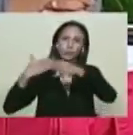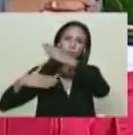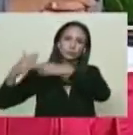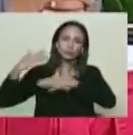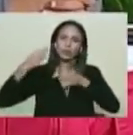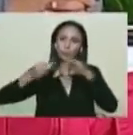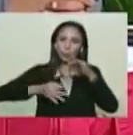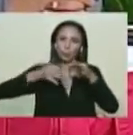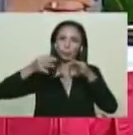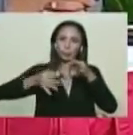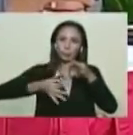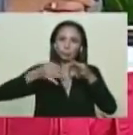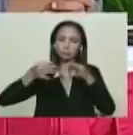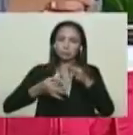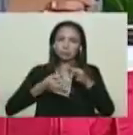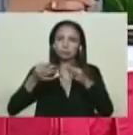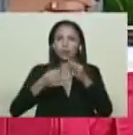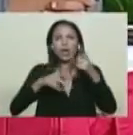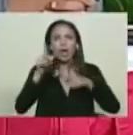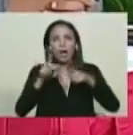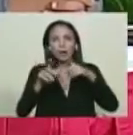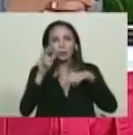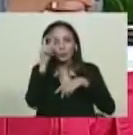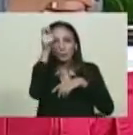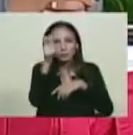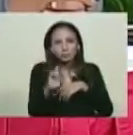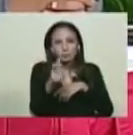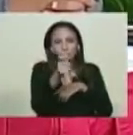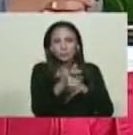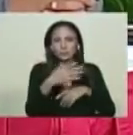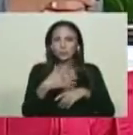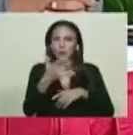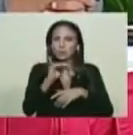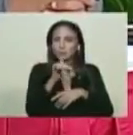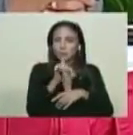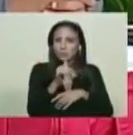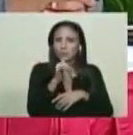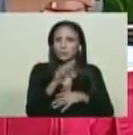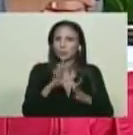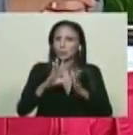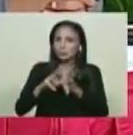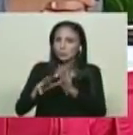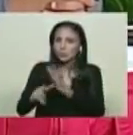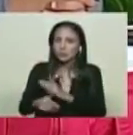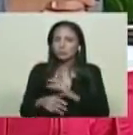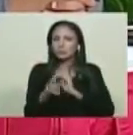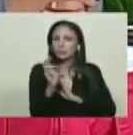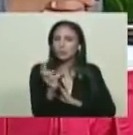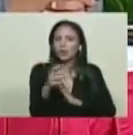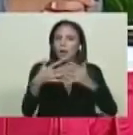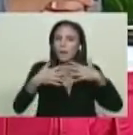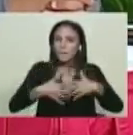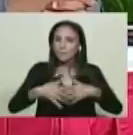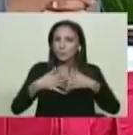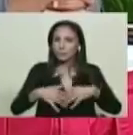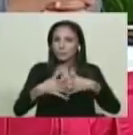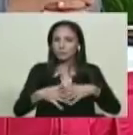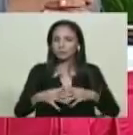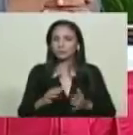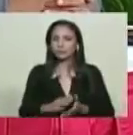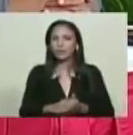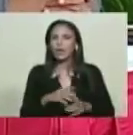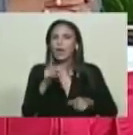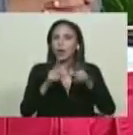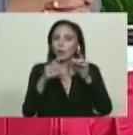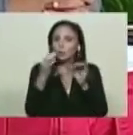denuncia acerca de algunos indicios que venía recibiendo sobre situaciones en la empresa Citgo, han venido